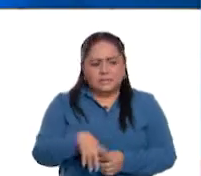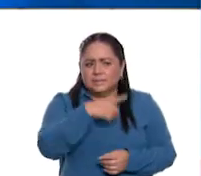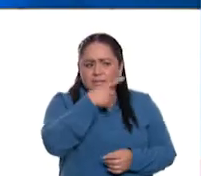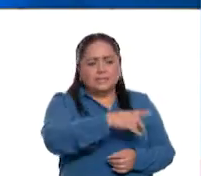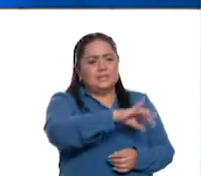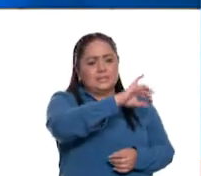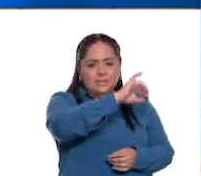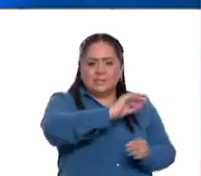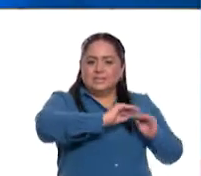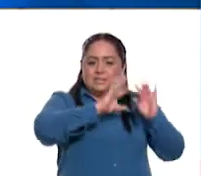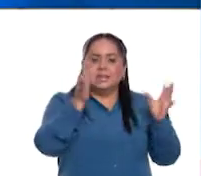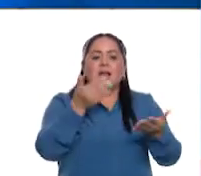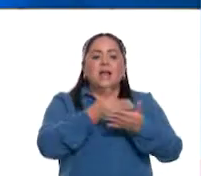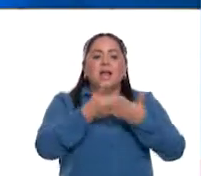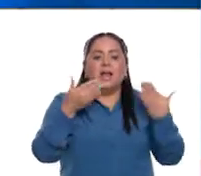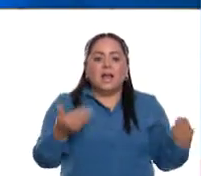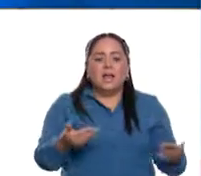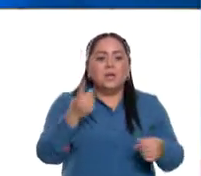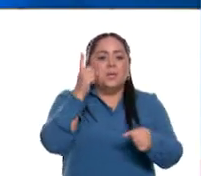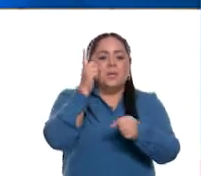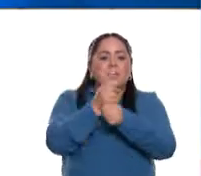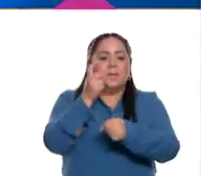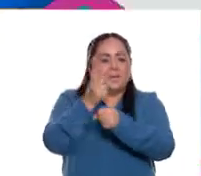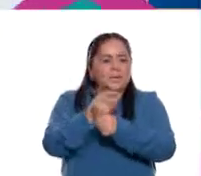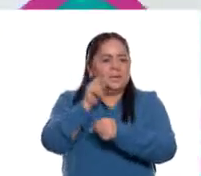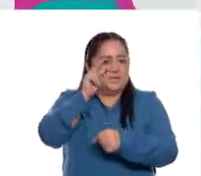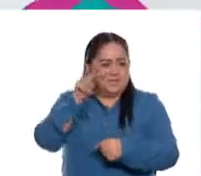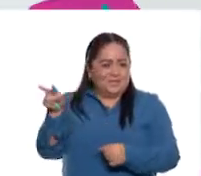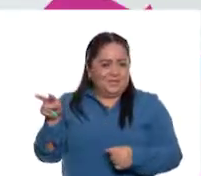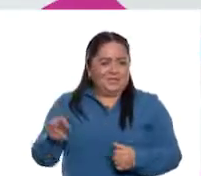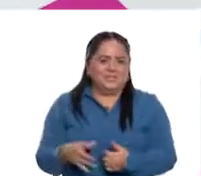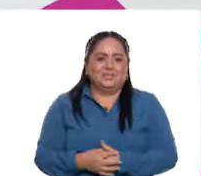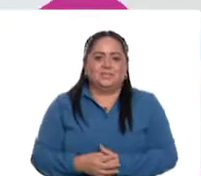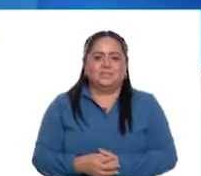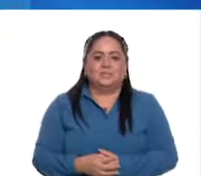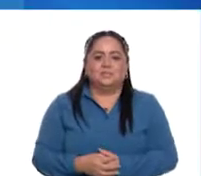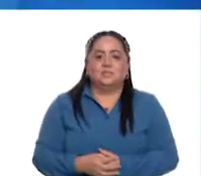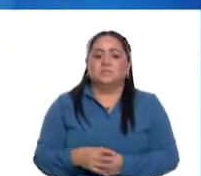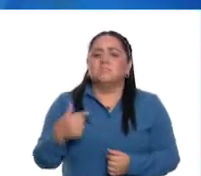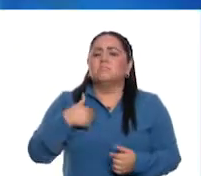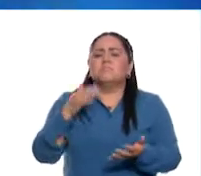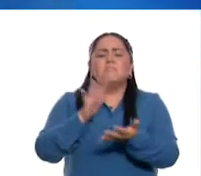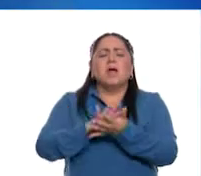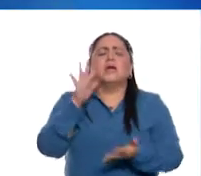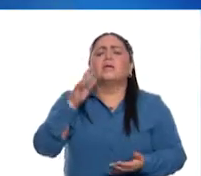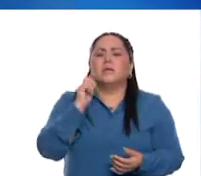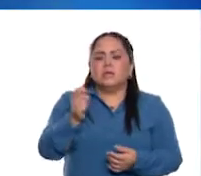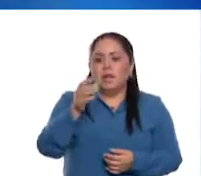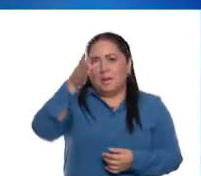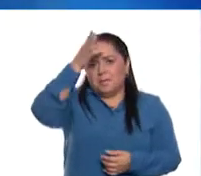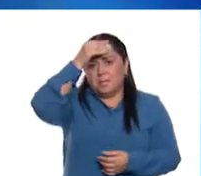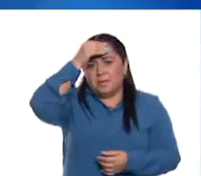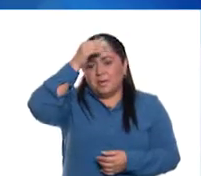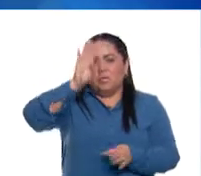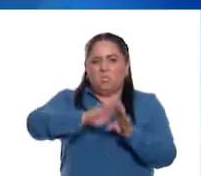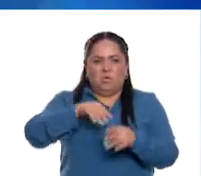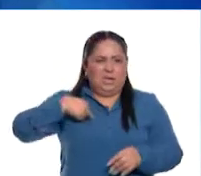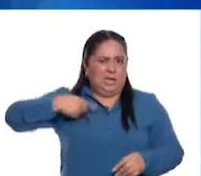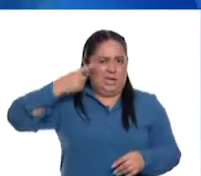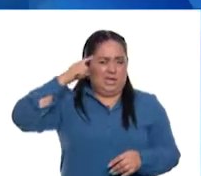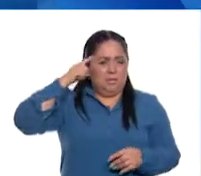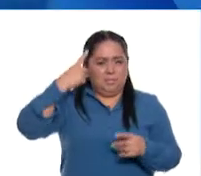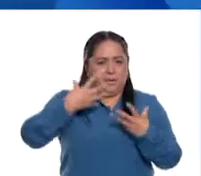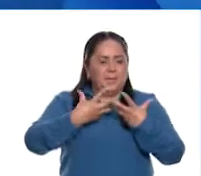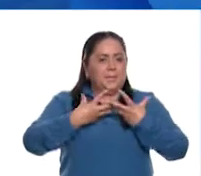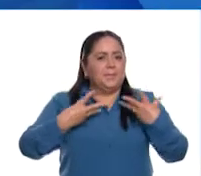¡Claro, tripulación! ¡Vamos a nuestro primer enlace! Mi mayor logro fue aprender a regular la intensidad de mi enojo para cambiar